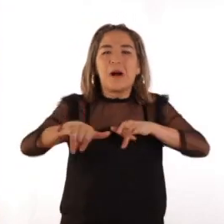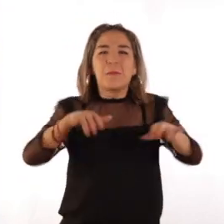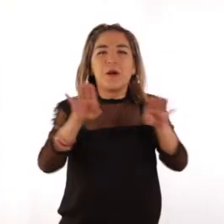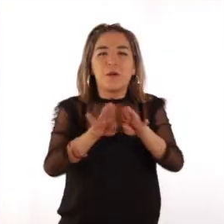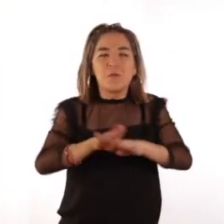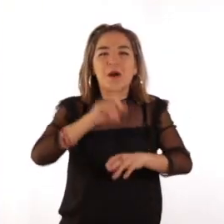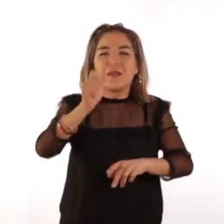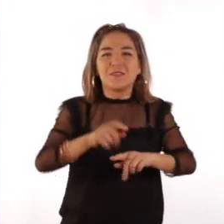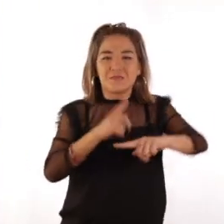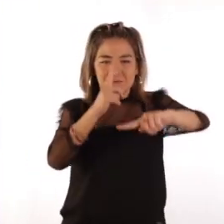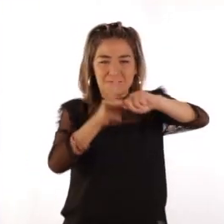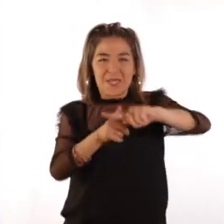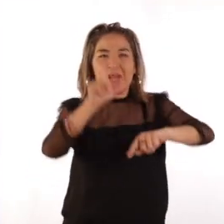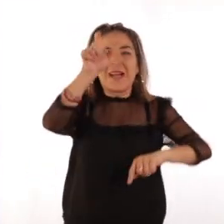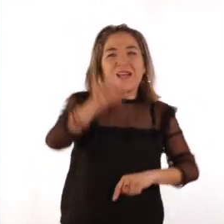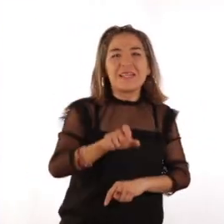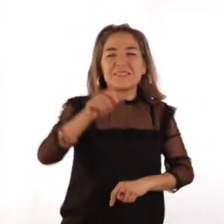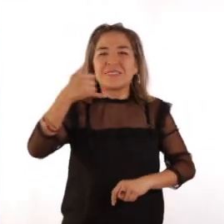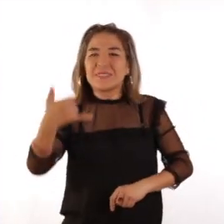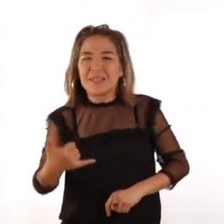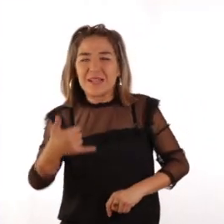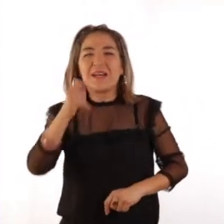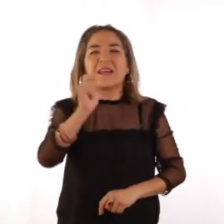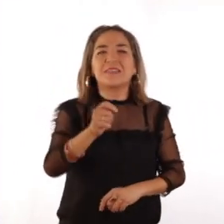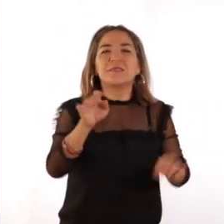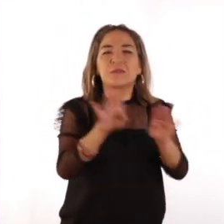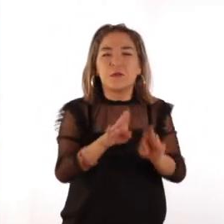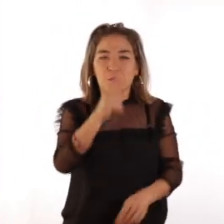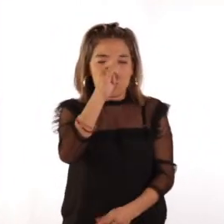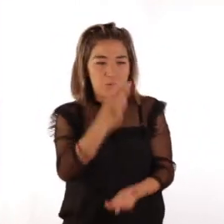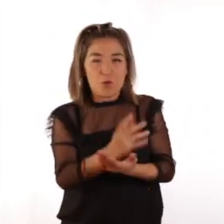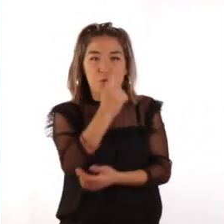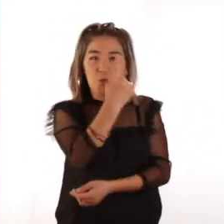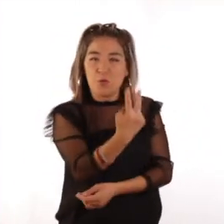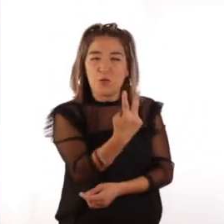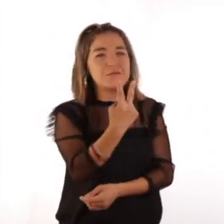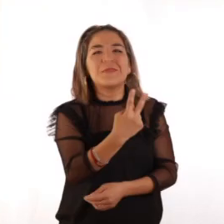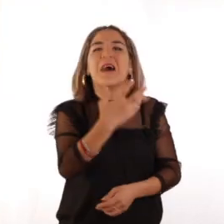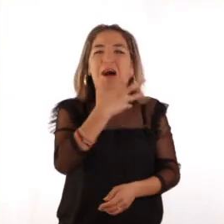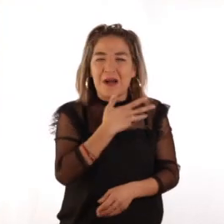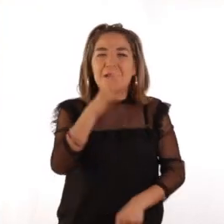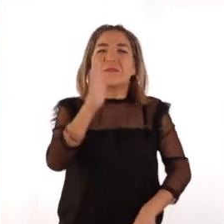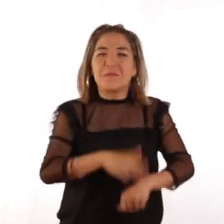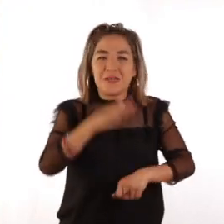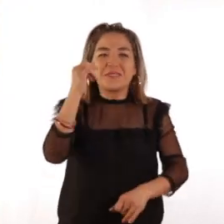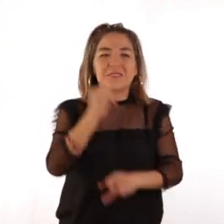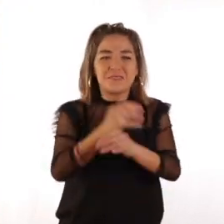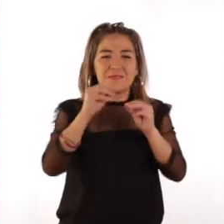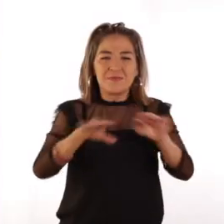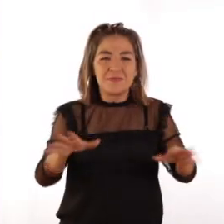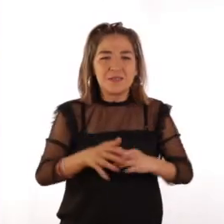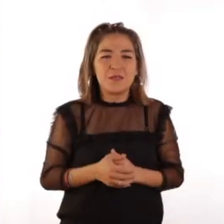eje cartesiano XY, pero no son solo dos. Tenemos un